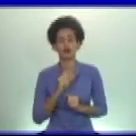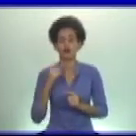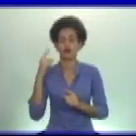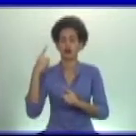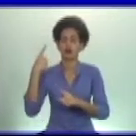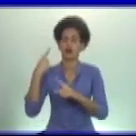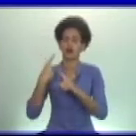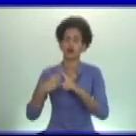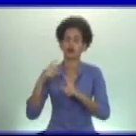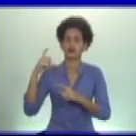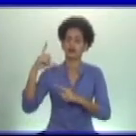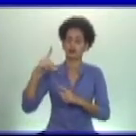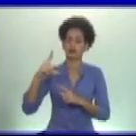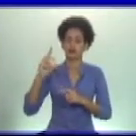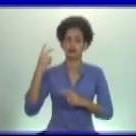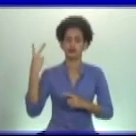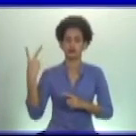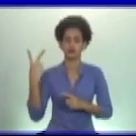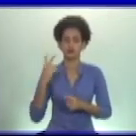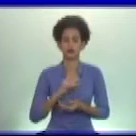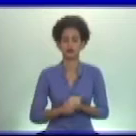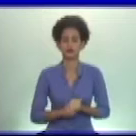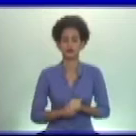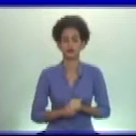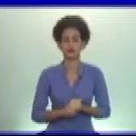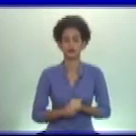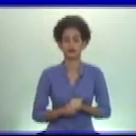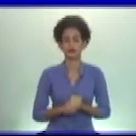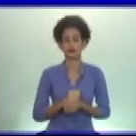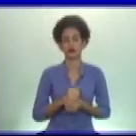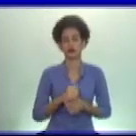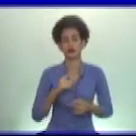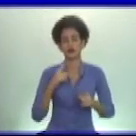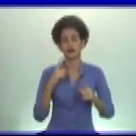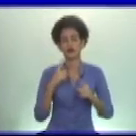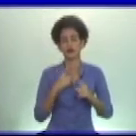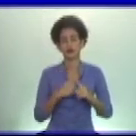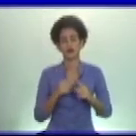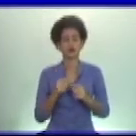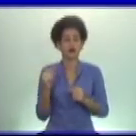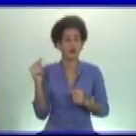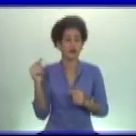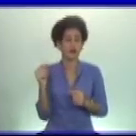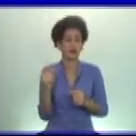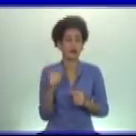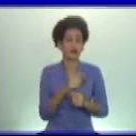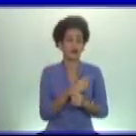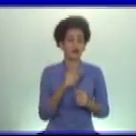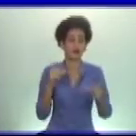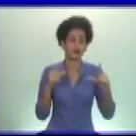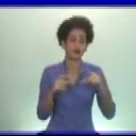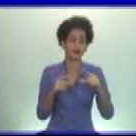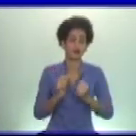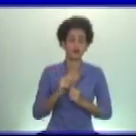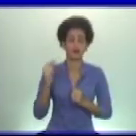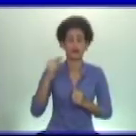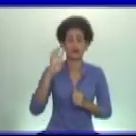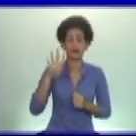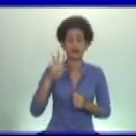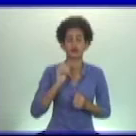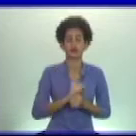ya sabemos el valor de A. Por eso tenemos puesto que son las X menores que menos 4. O, es